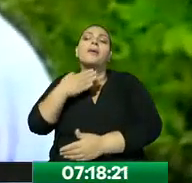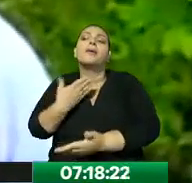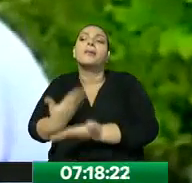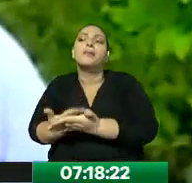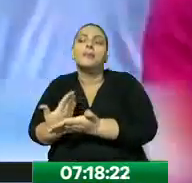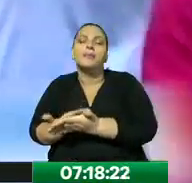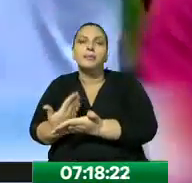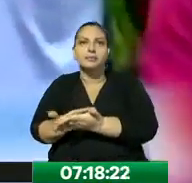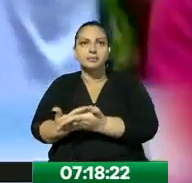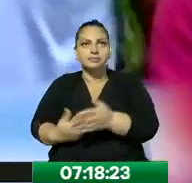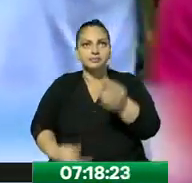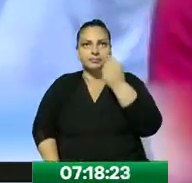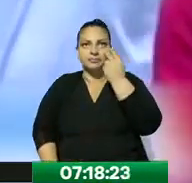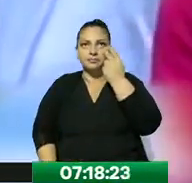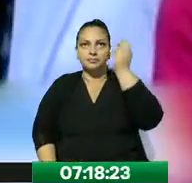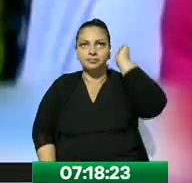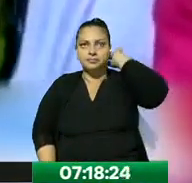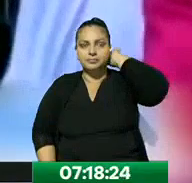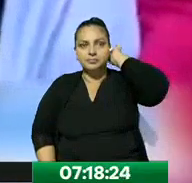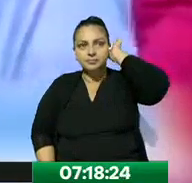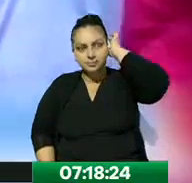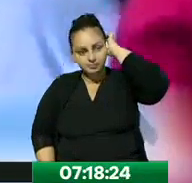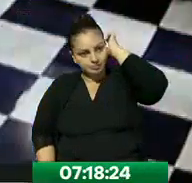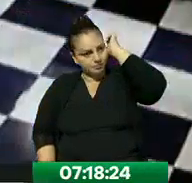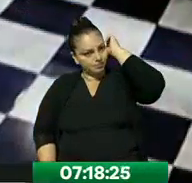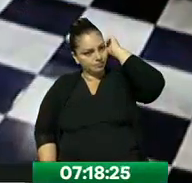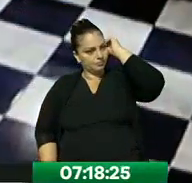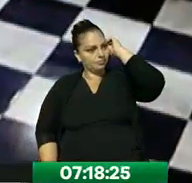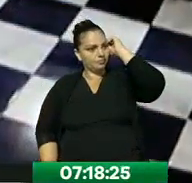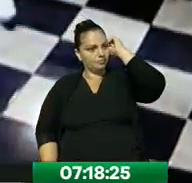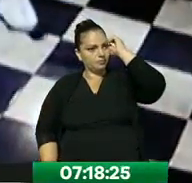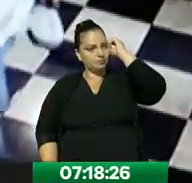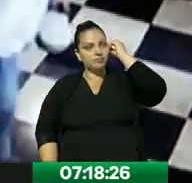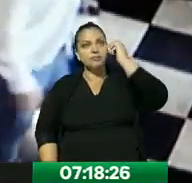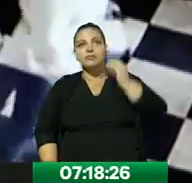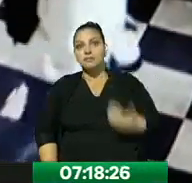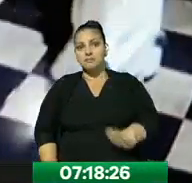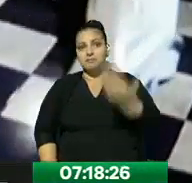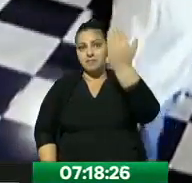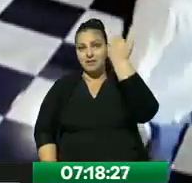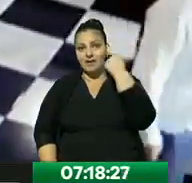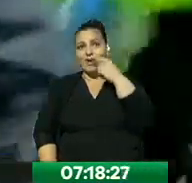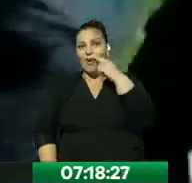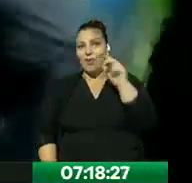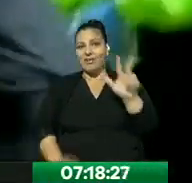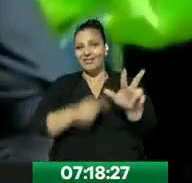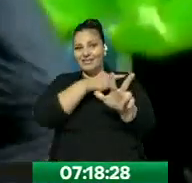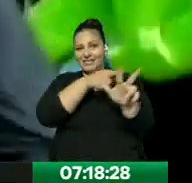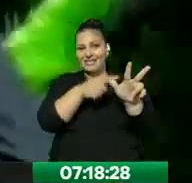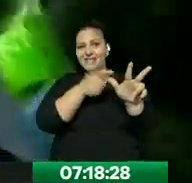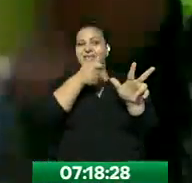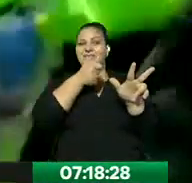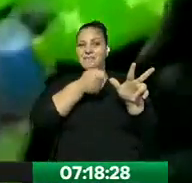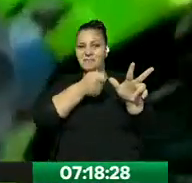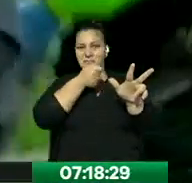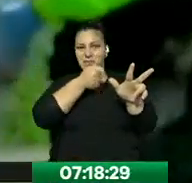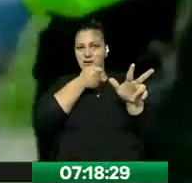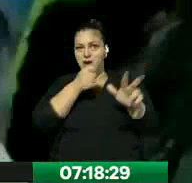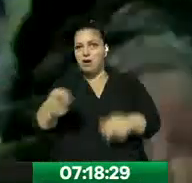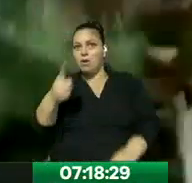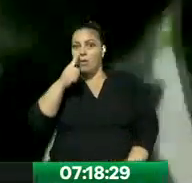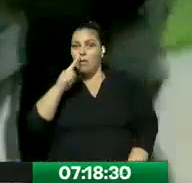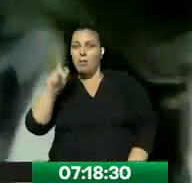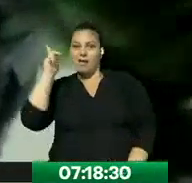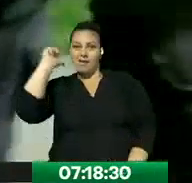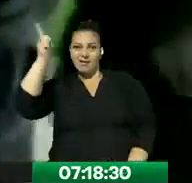alias Guacho, el autor del secuestro y muerte de Javier Ortega, Paul Rivas y Efraín Segarra, haya sido abatido en lugar de que lo